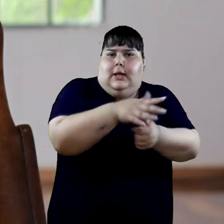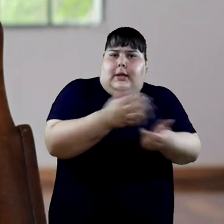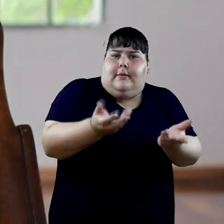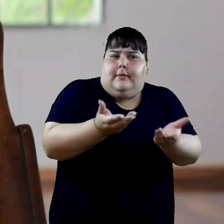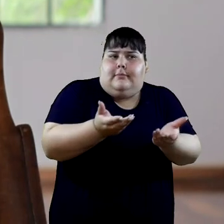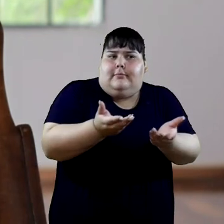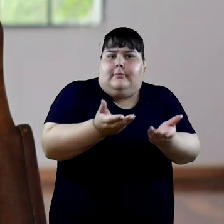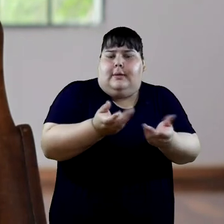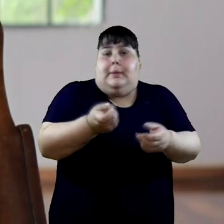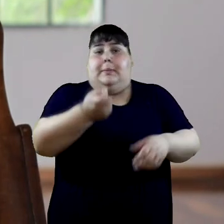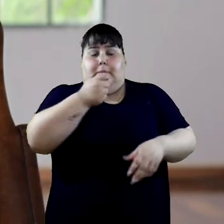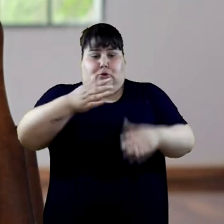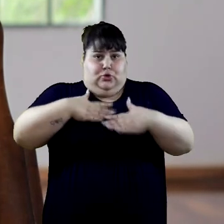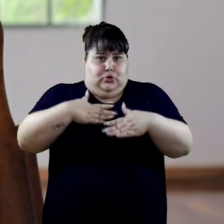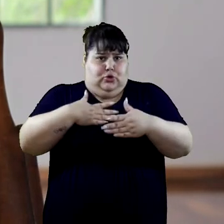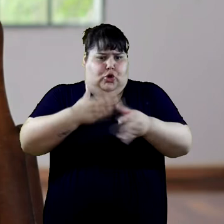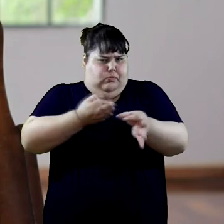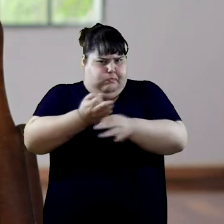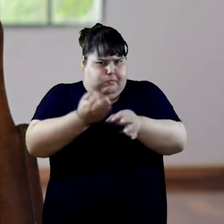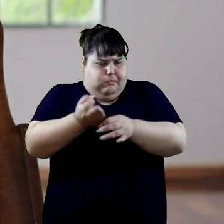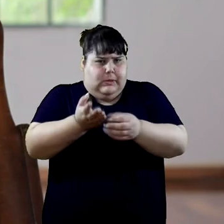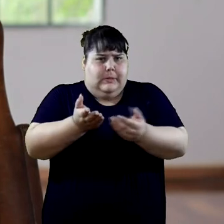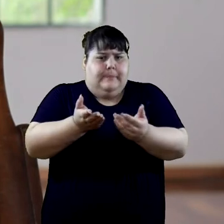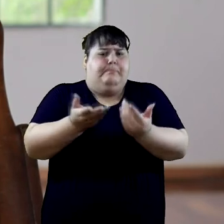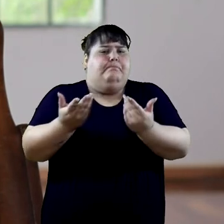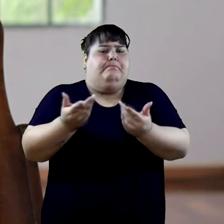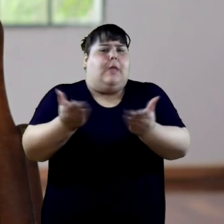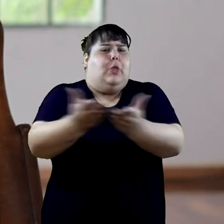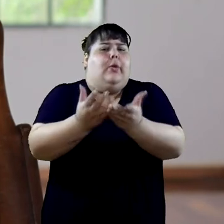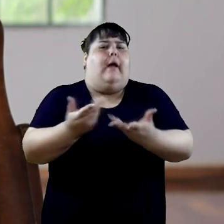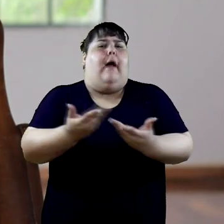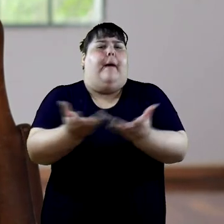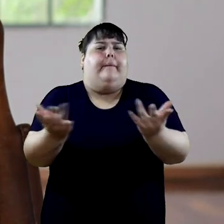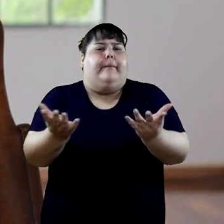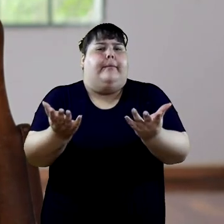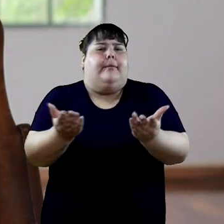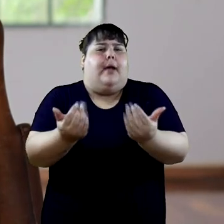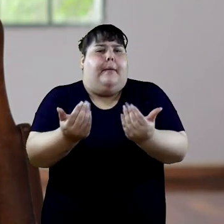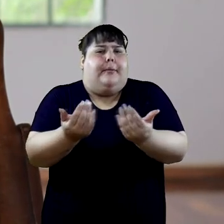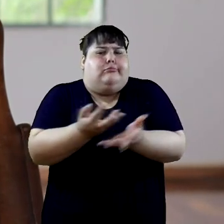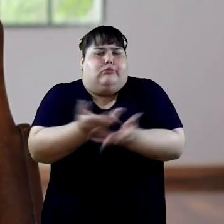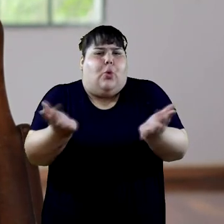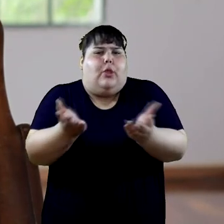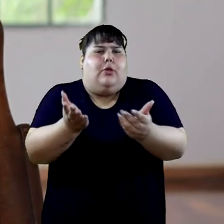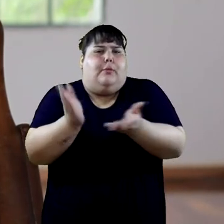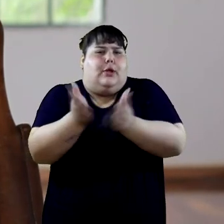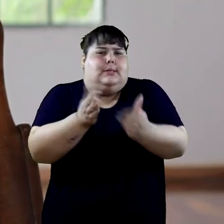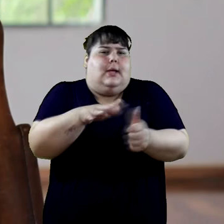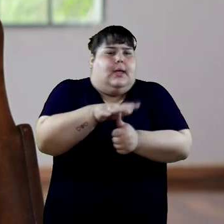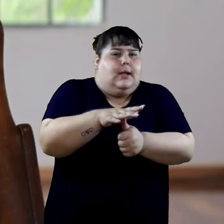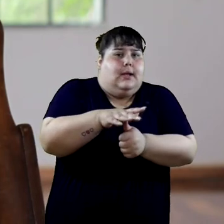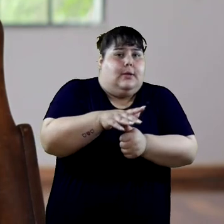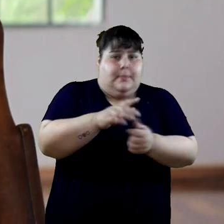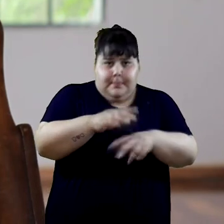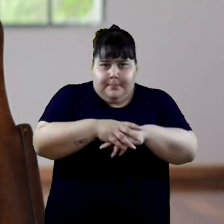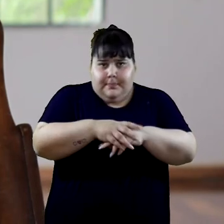profesora, si yo les quise hacer la cuenta de cuántos casos de violencia de género hay, que otra profe,